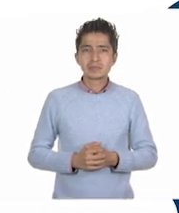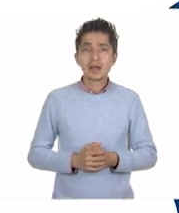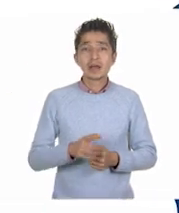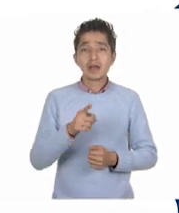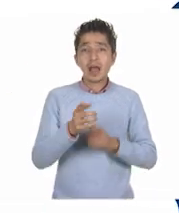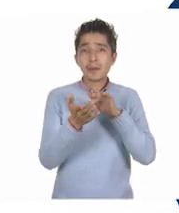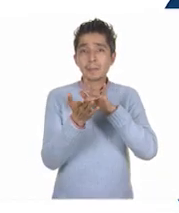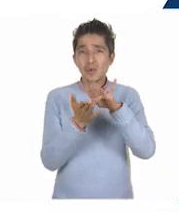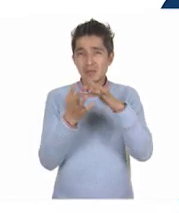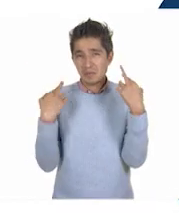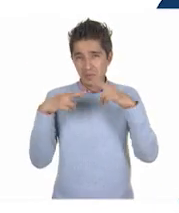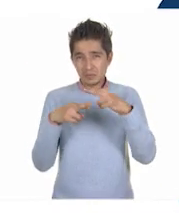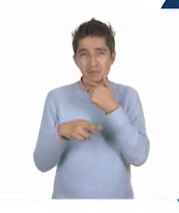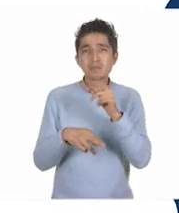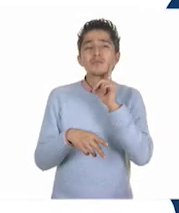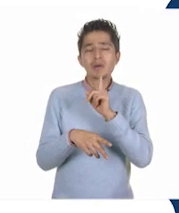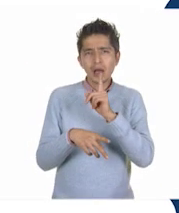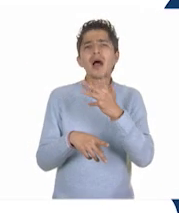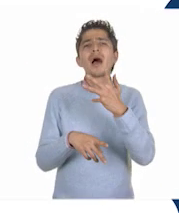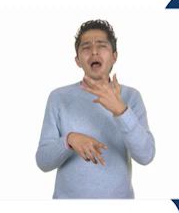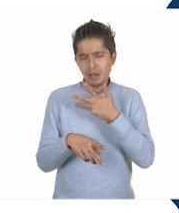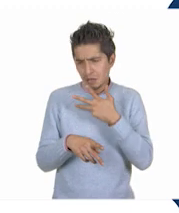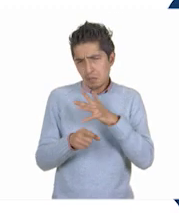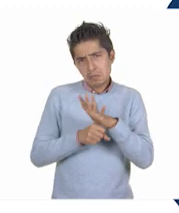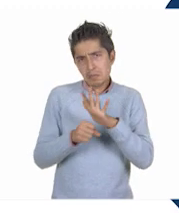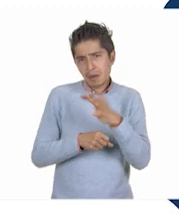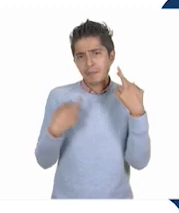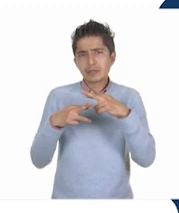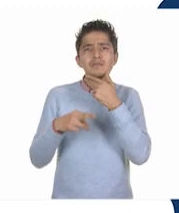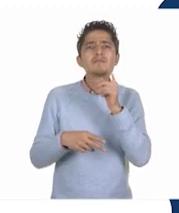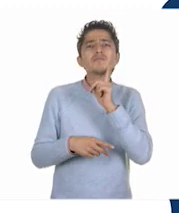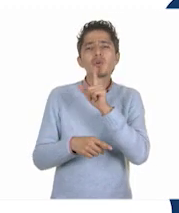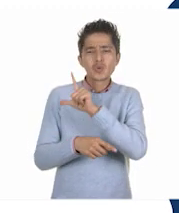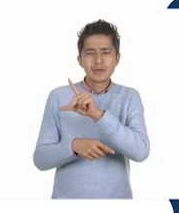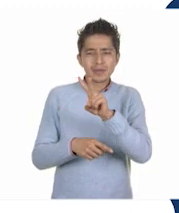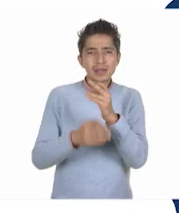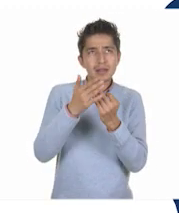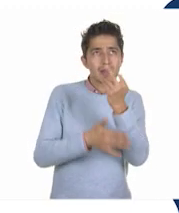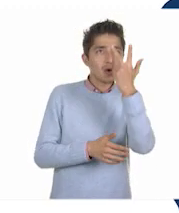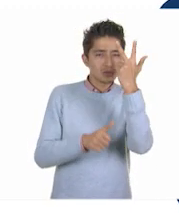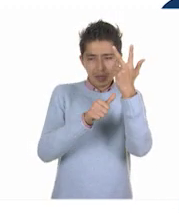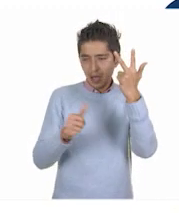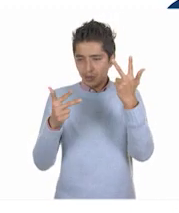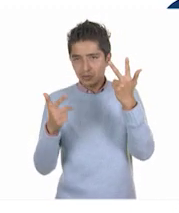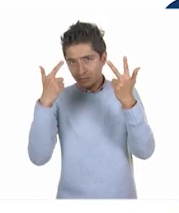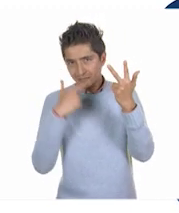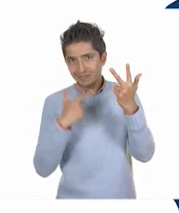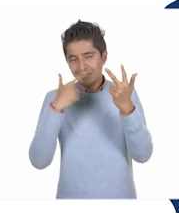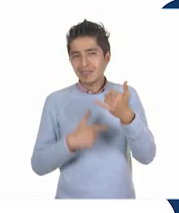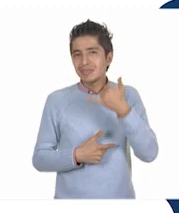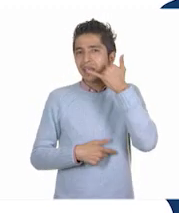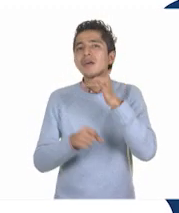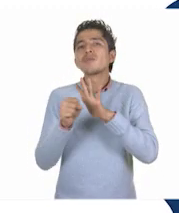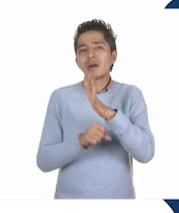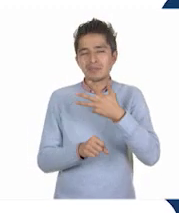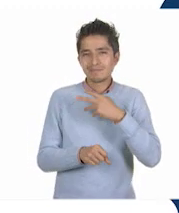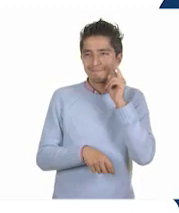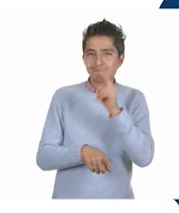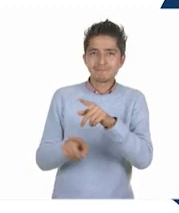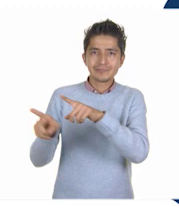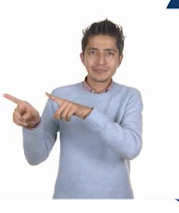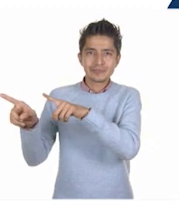Para apoyo pedagógico, hay maestras y maestros de lunes a viernes de 8 a 20 horas en el teléfono